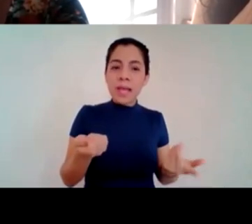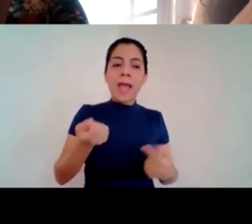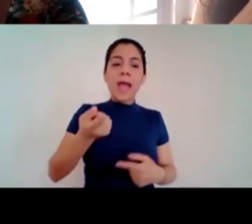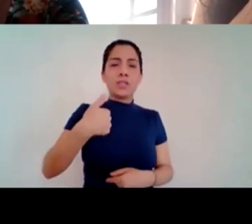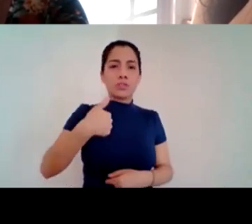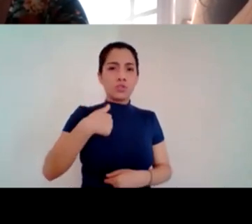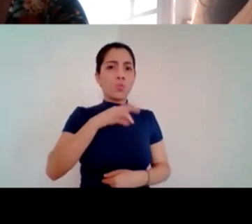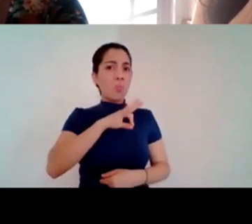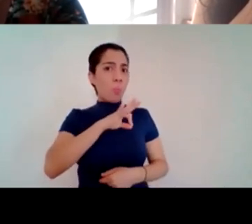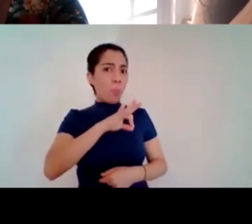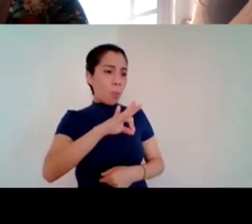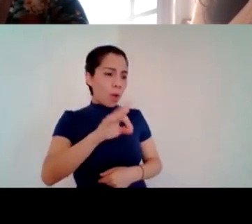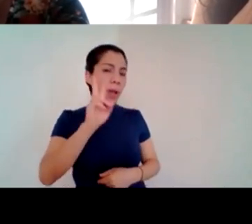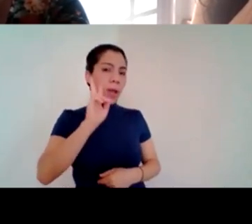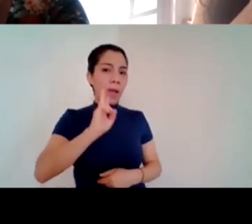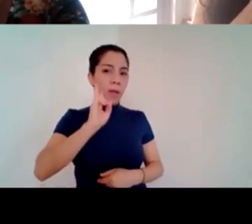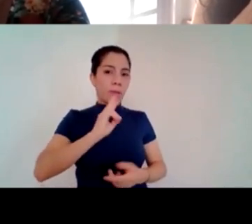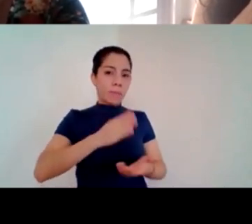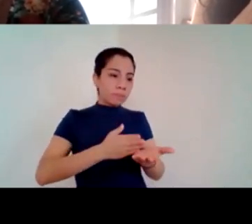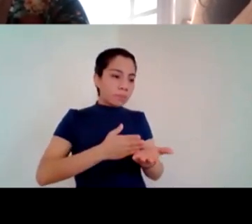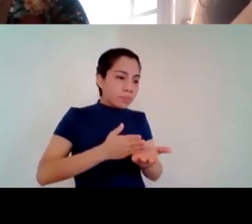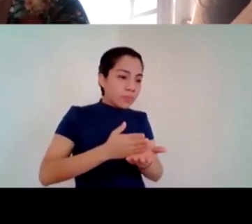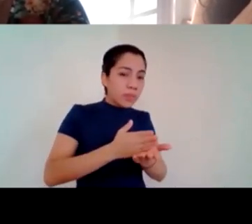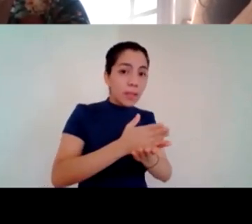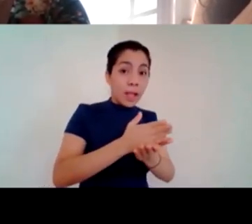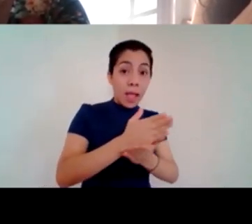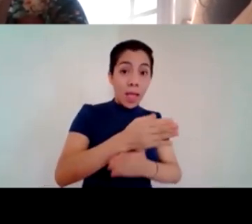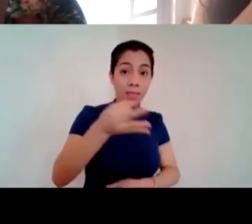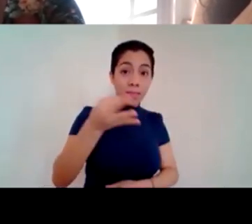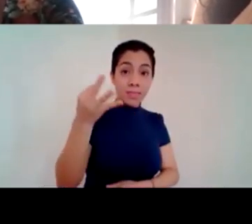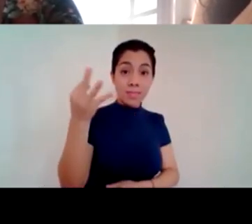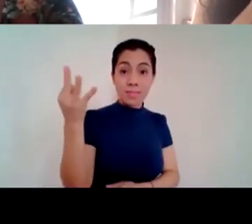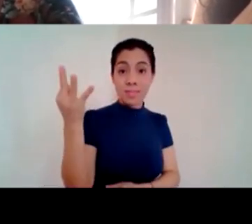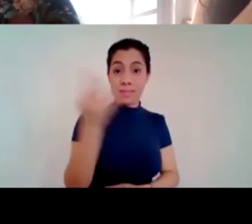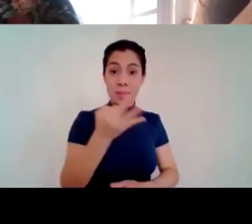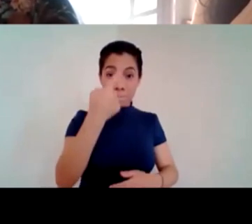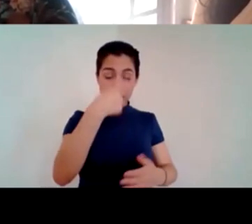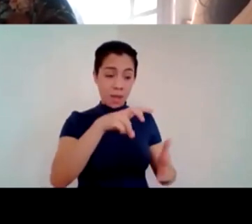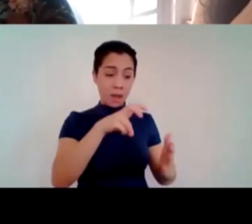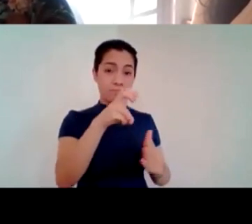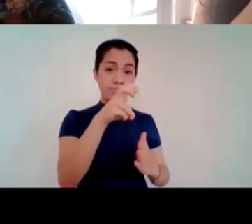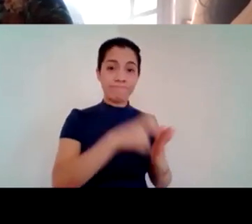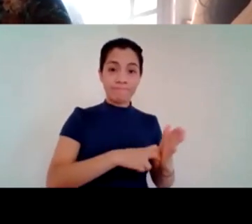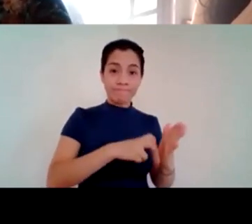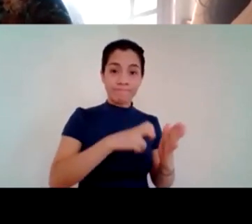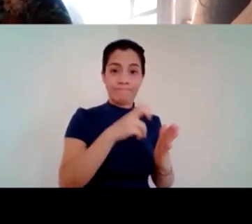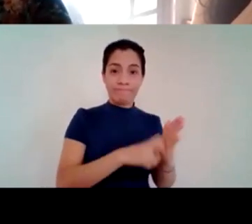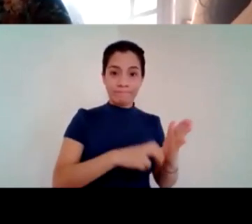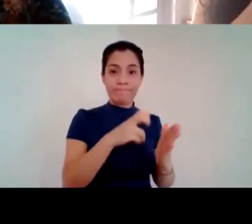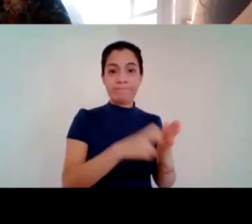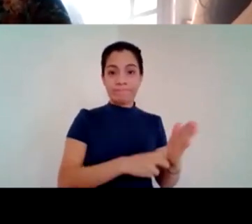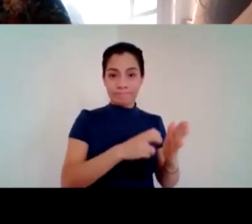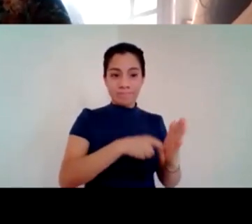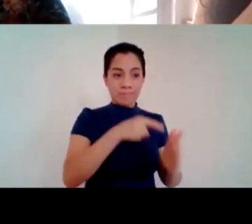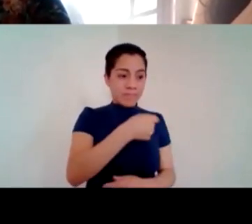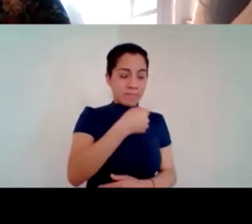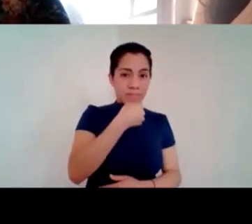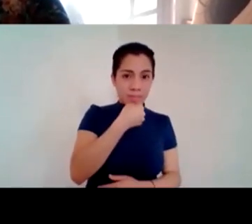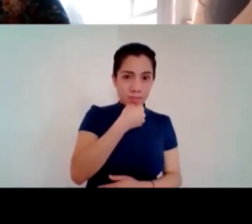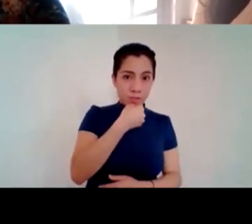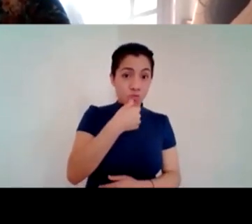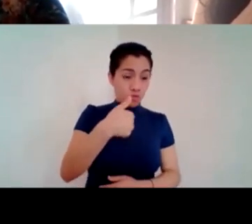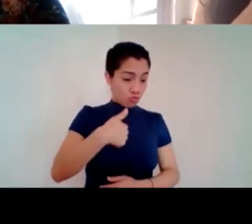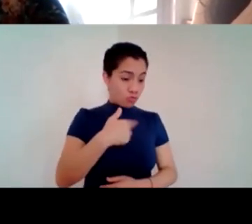oportuno decían los latines en el momento cabal ¿es cierto? no estoy cuidándote